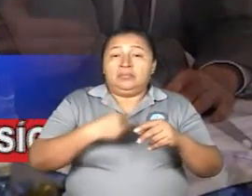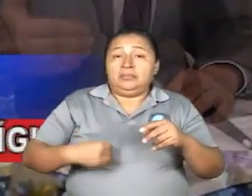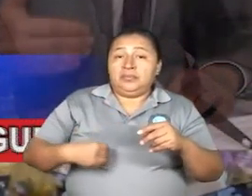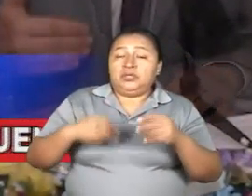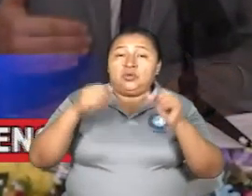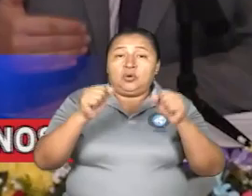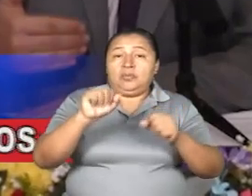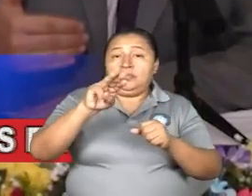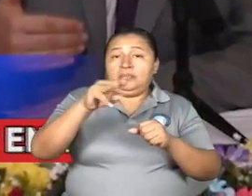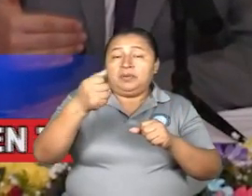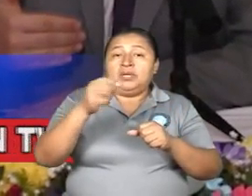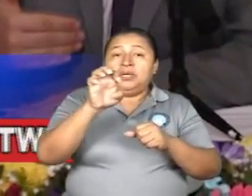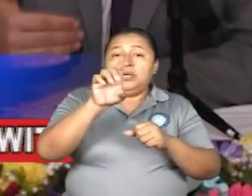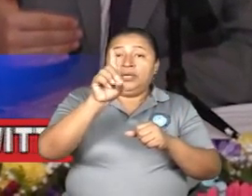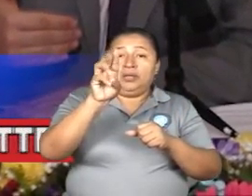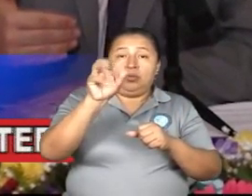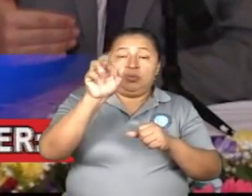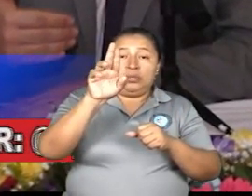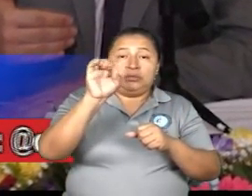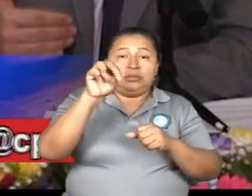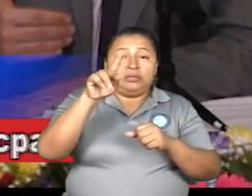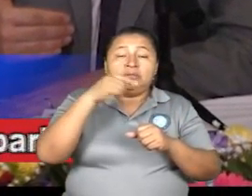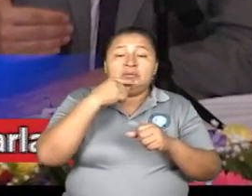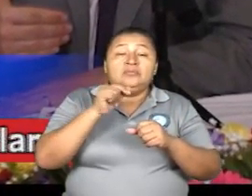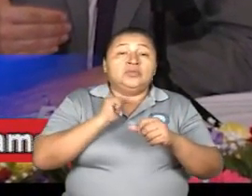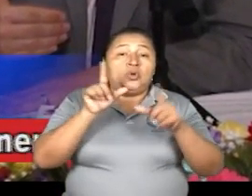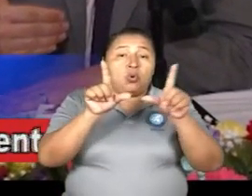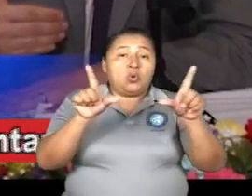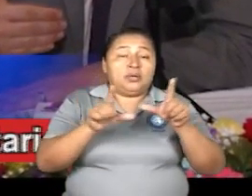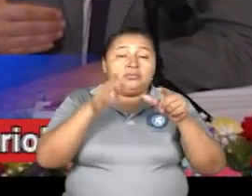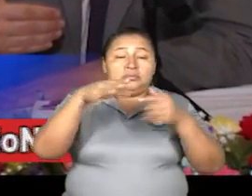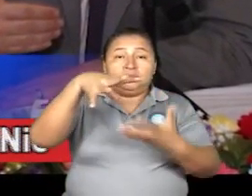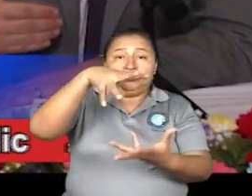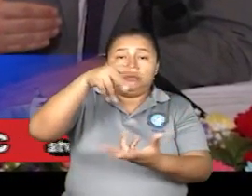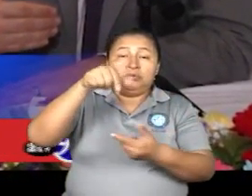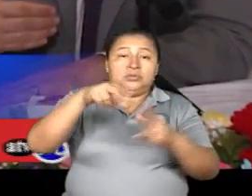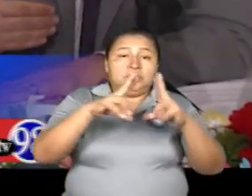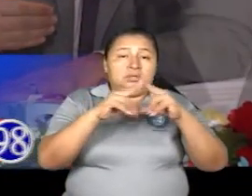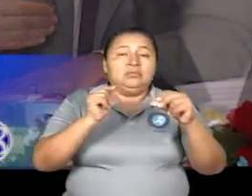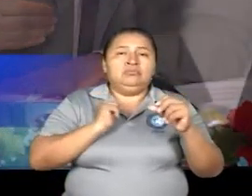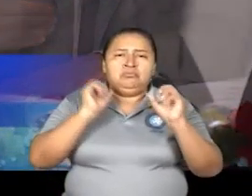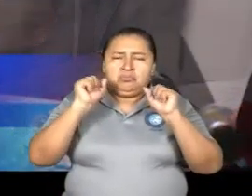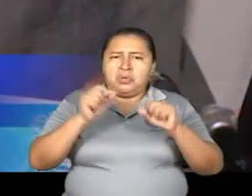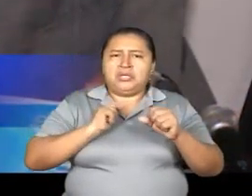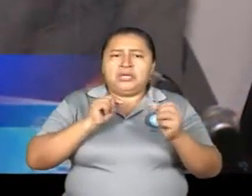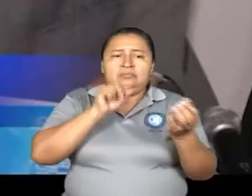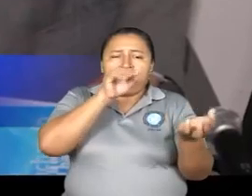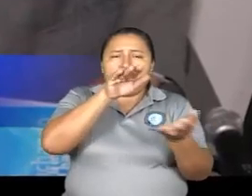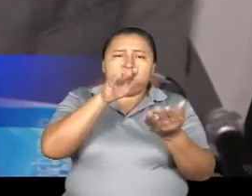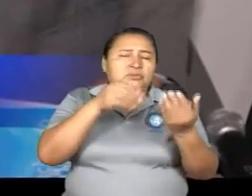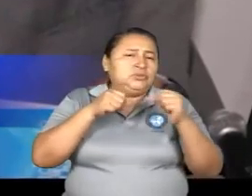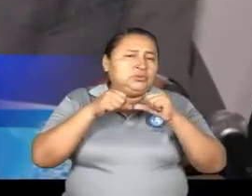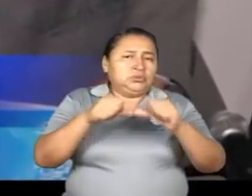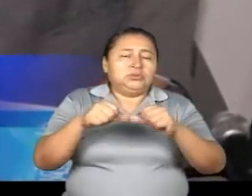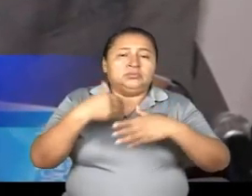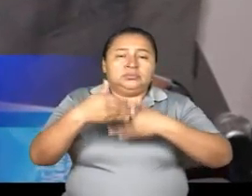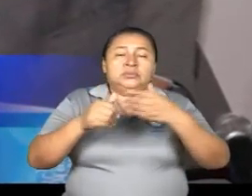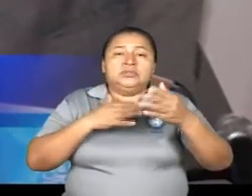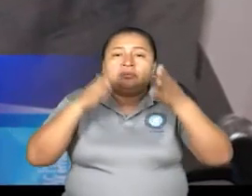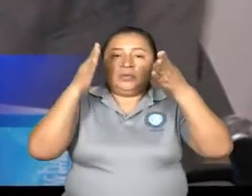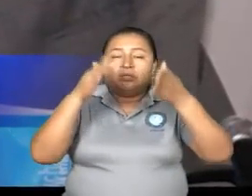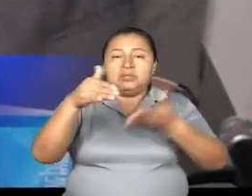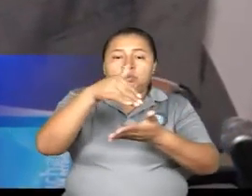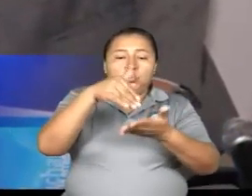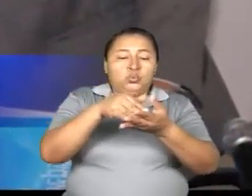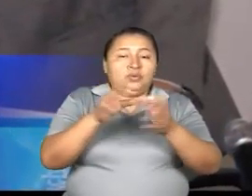agropecuario, compañero Eduard Centeno, la ubicación geográfica de nuestro país permite tener producción permanente y se concentra en el